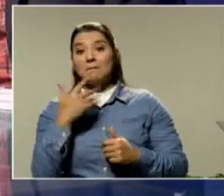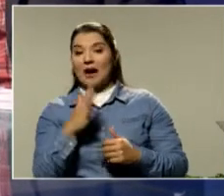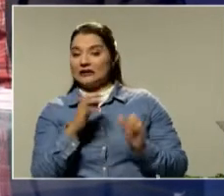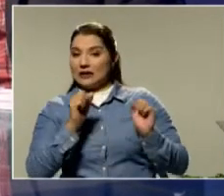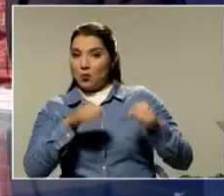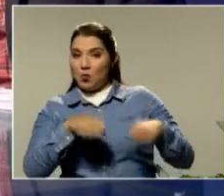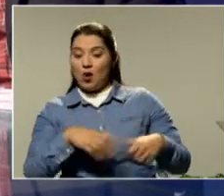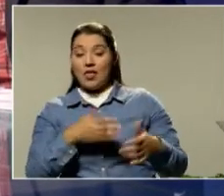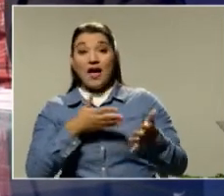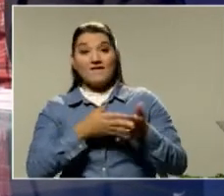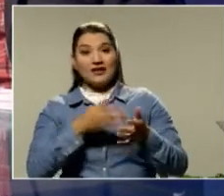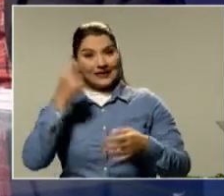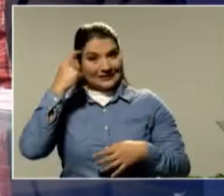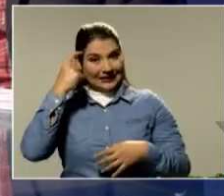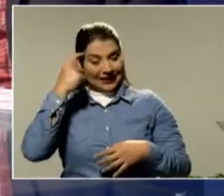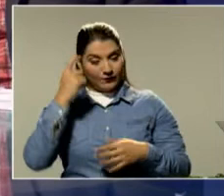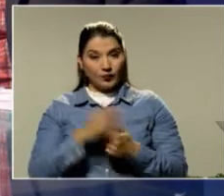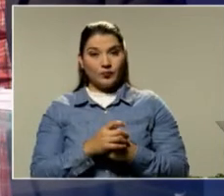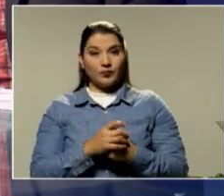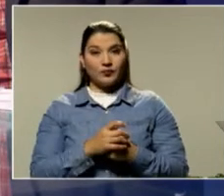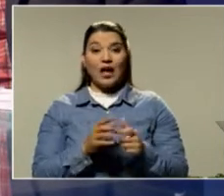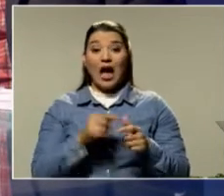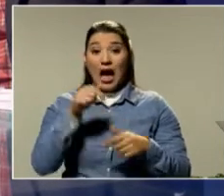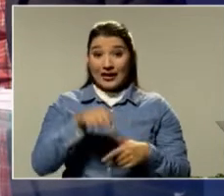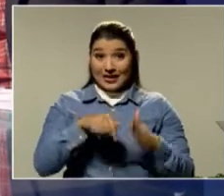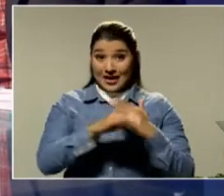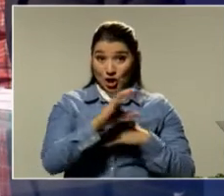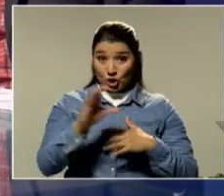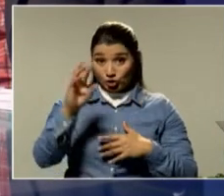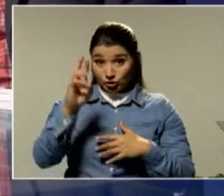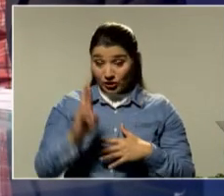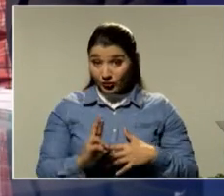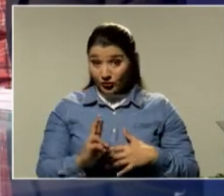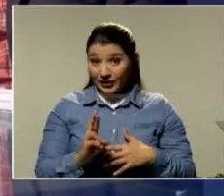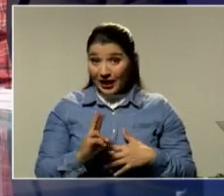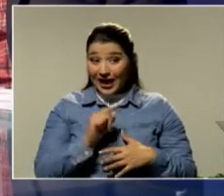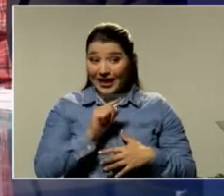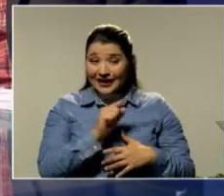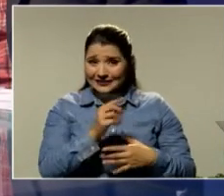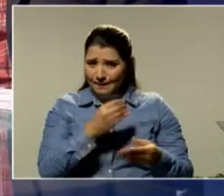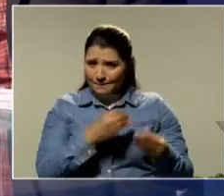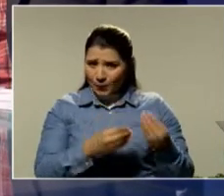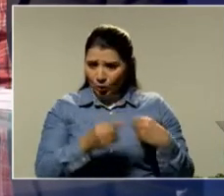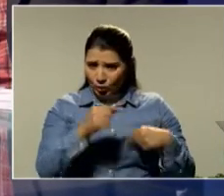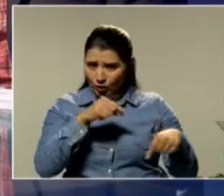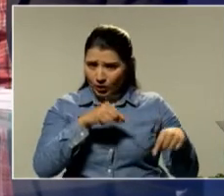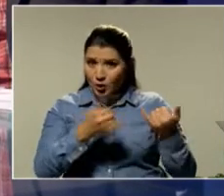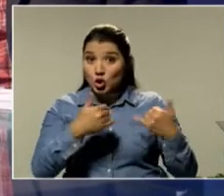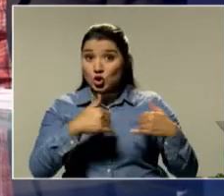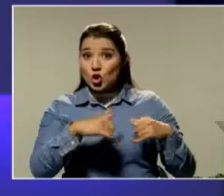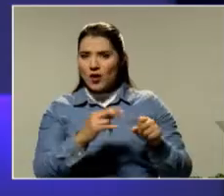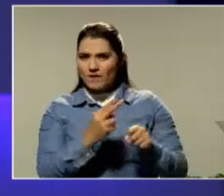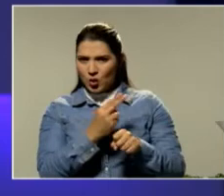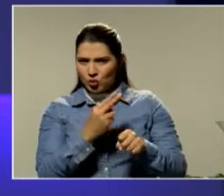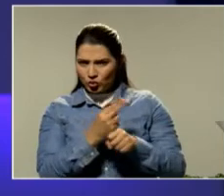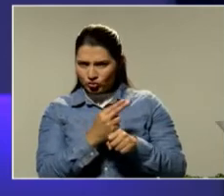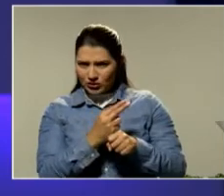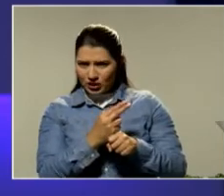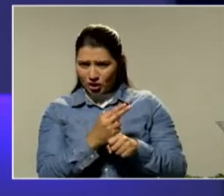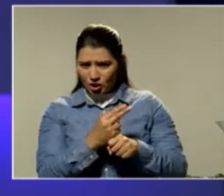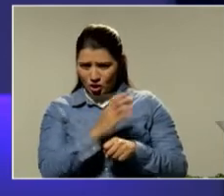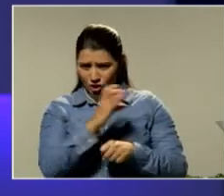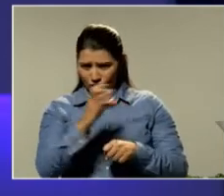daño cerebral. Aquí en Costa Rica ese agroquímico todavía se utiliza. ¿Tan retrasados estamos